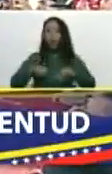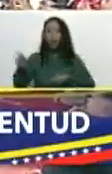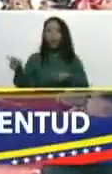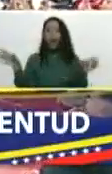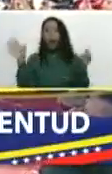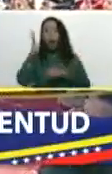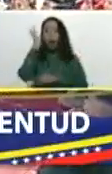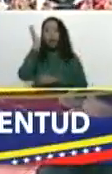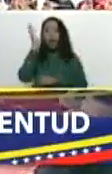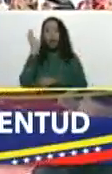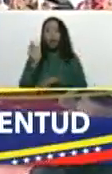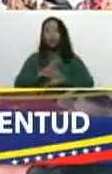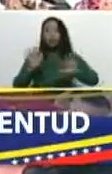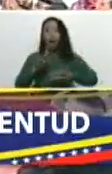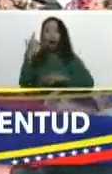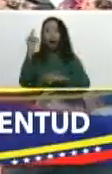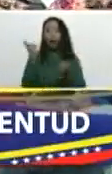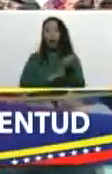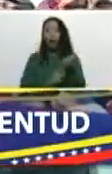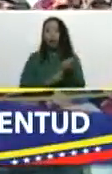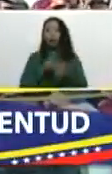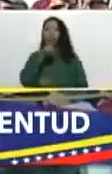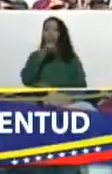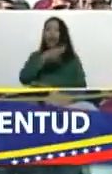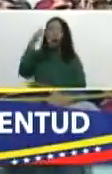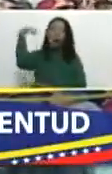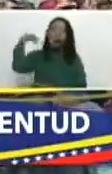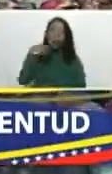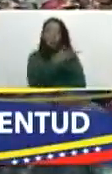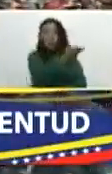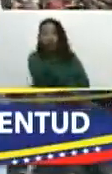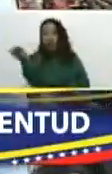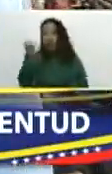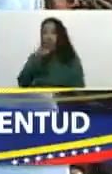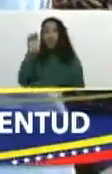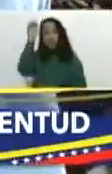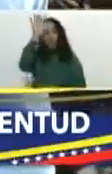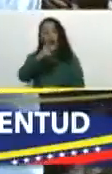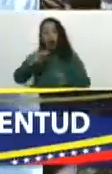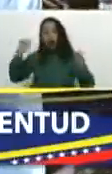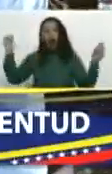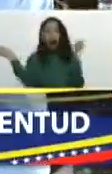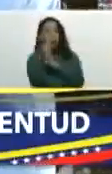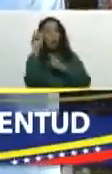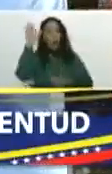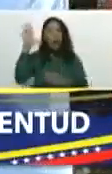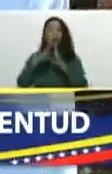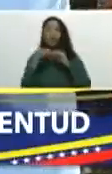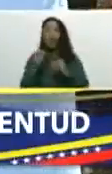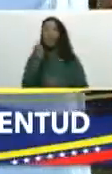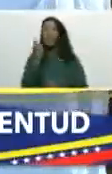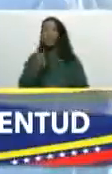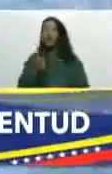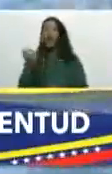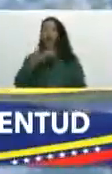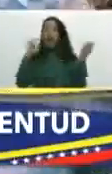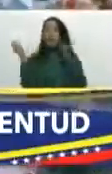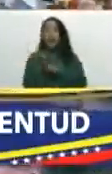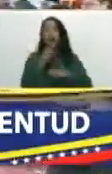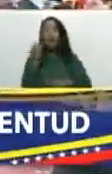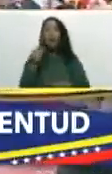congreso que ya tiene carácter histórico. Ustedes van a cambiar este país en todo lo que hace falta cambiarlo,